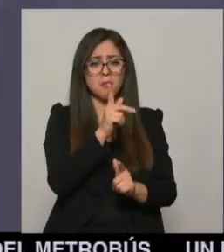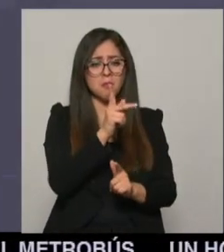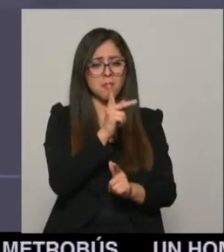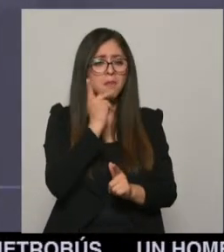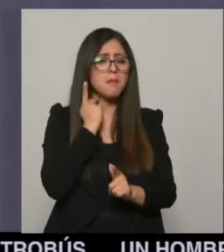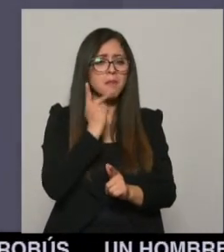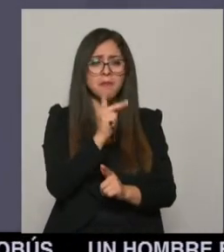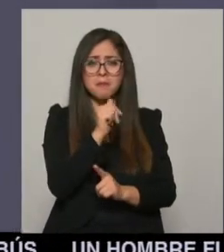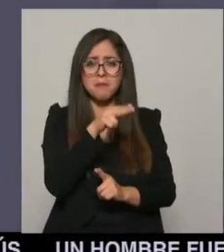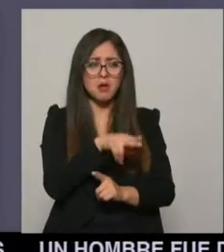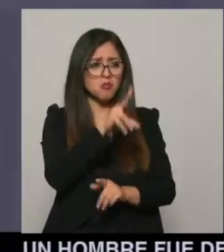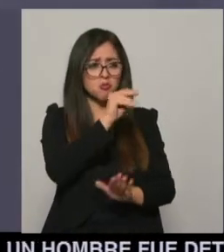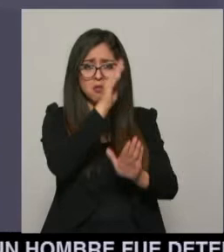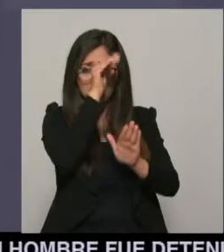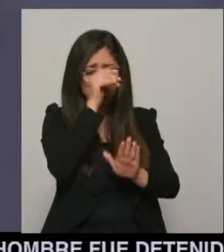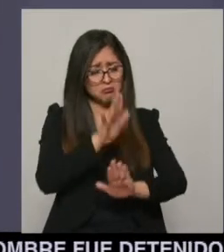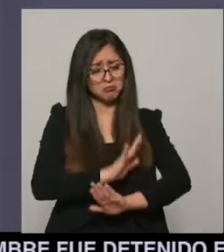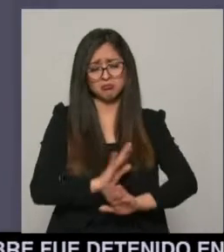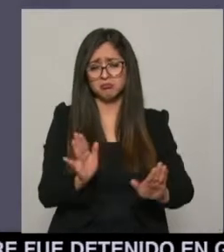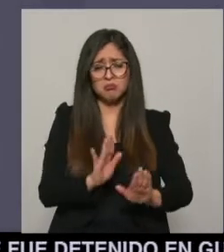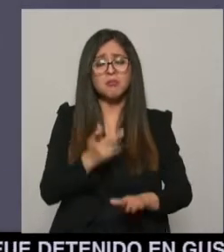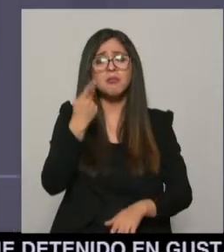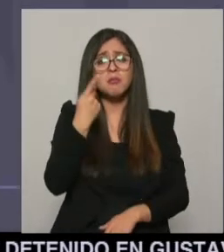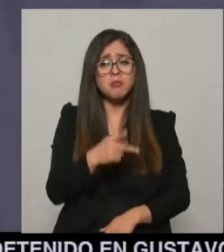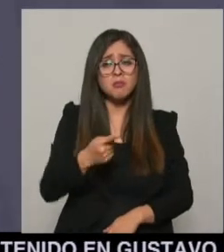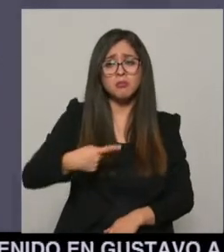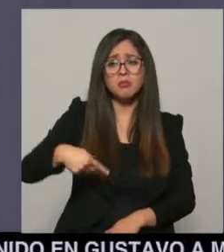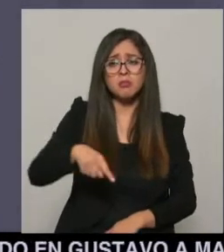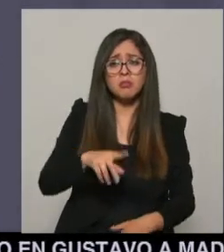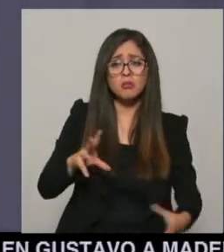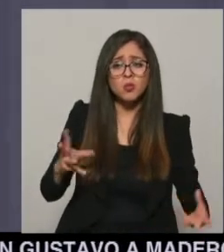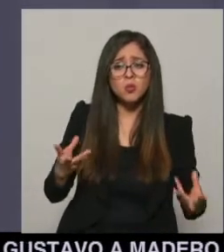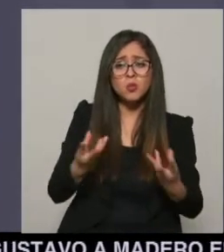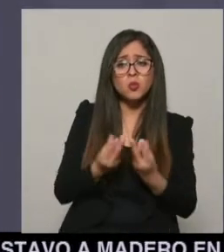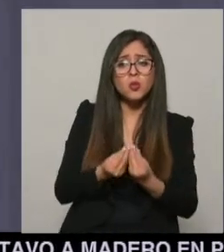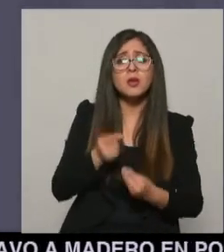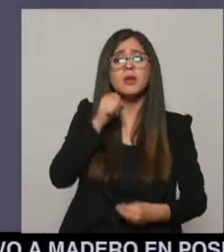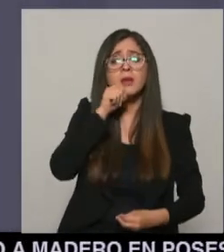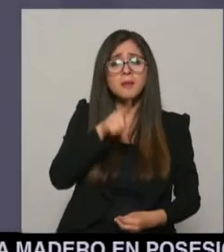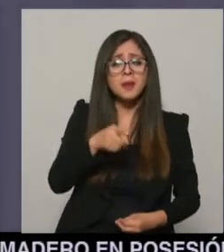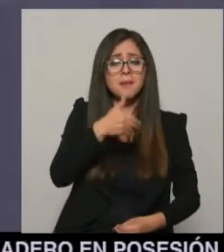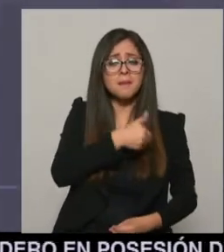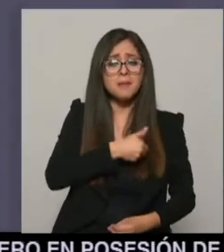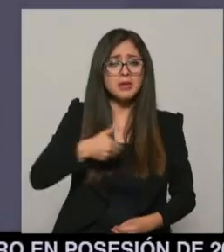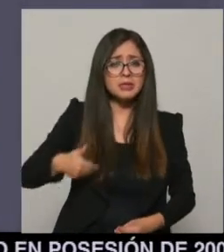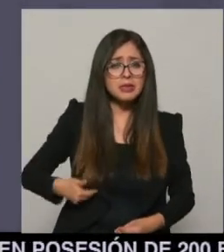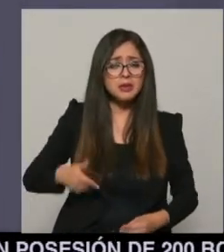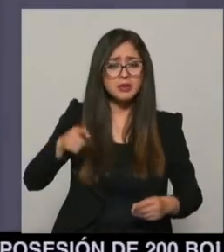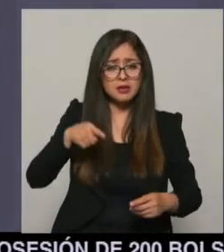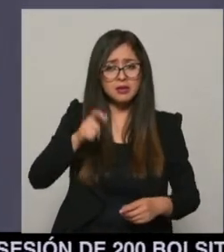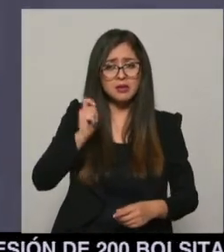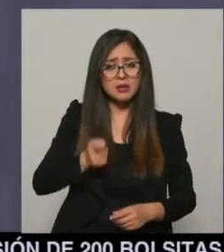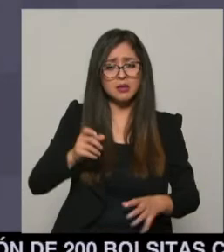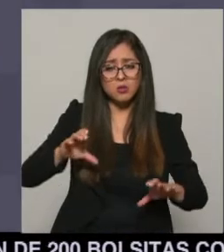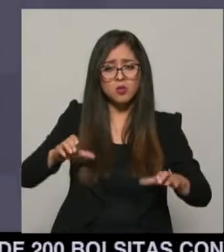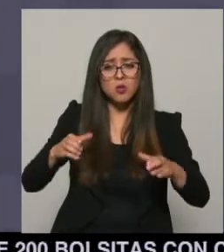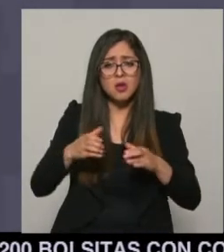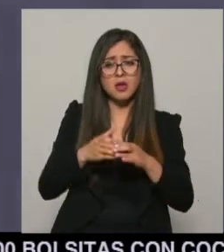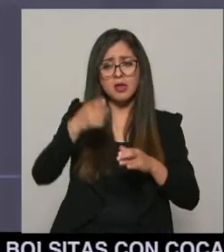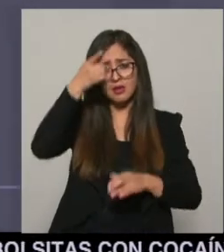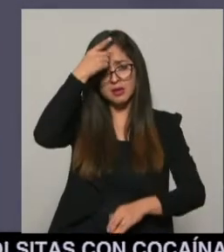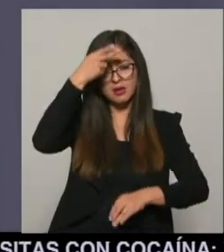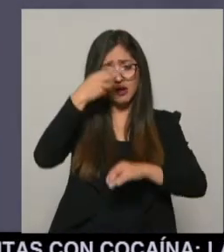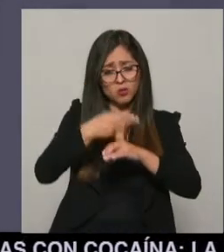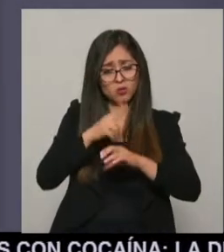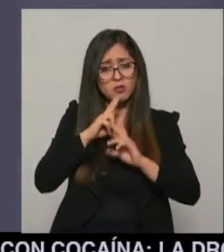es importante. Vamos a tener la presidencia de la mesa directiva también. Como, esa sí se la quedan, sí, claro. No la